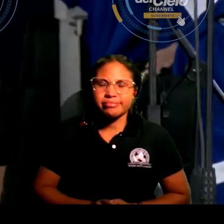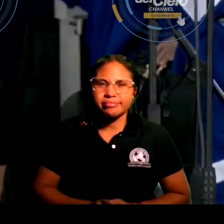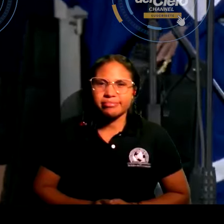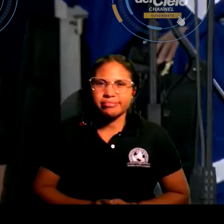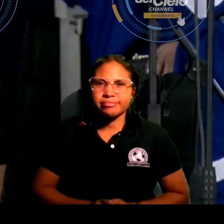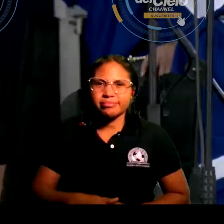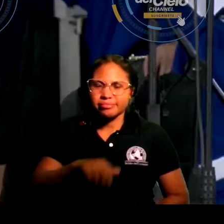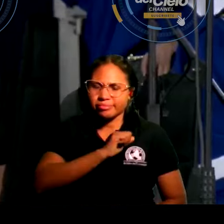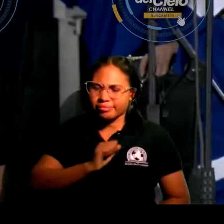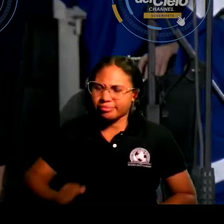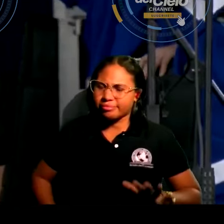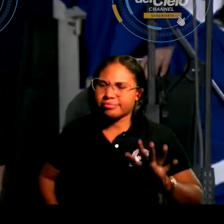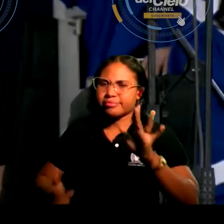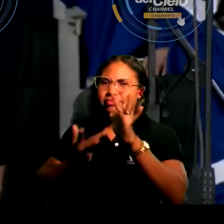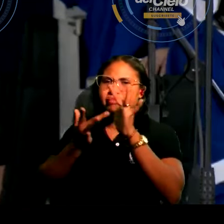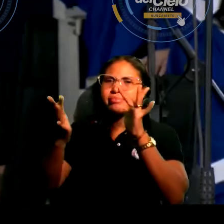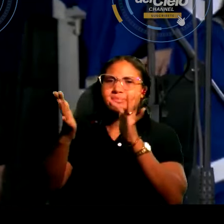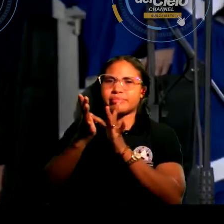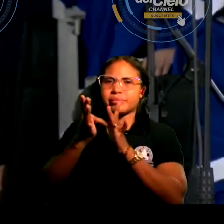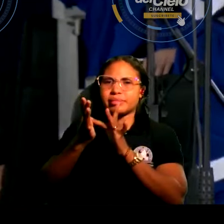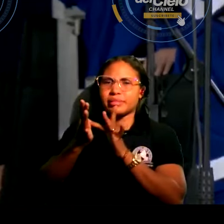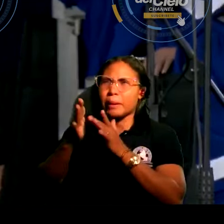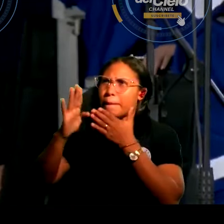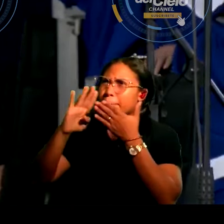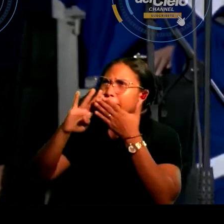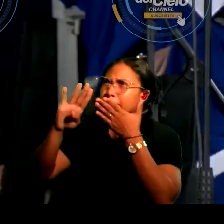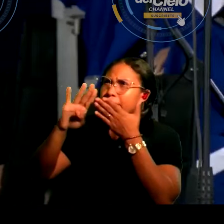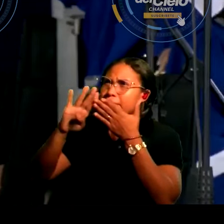Señor, perdona mis pecados.